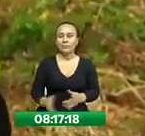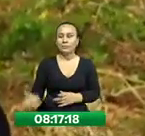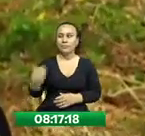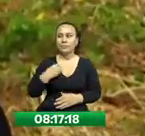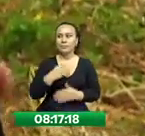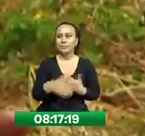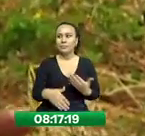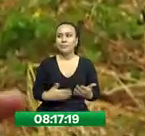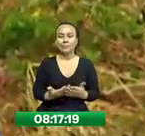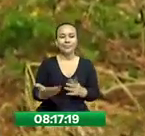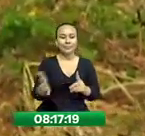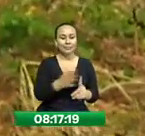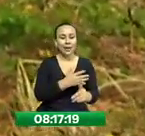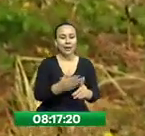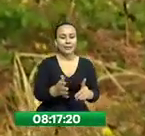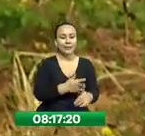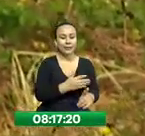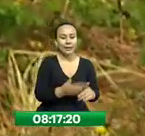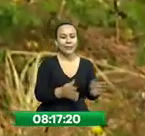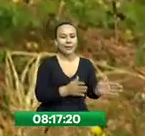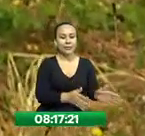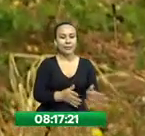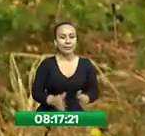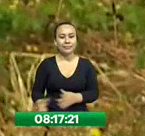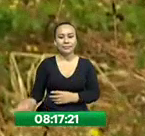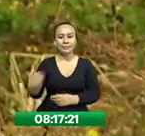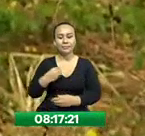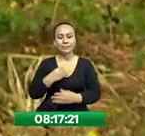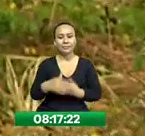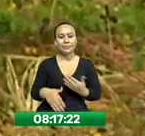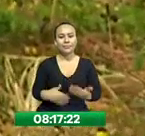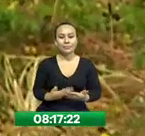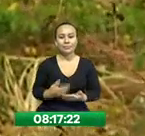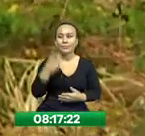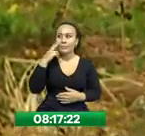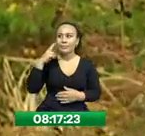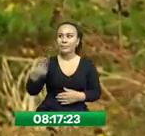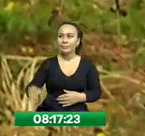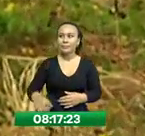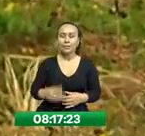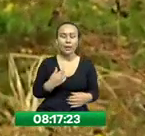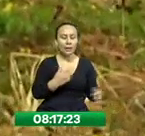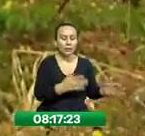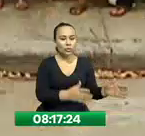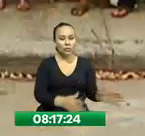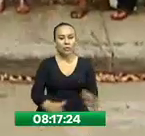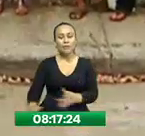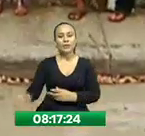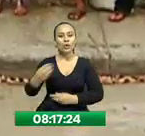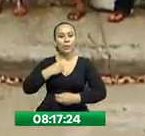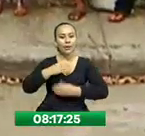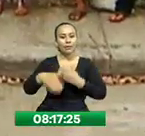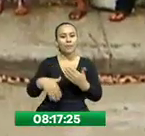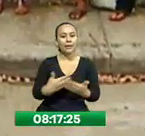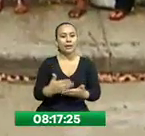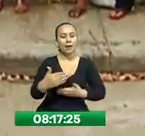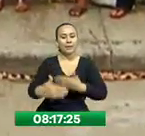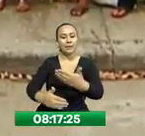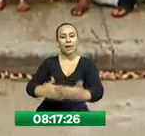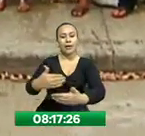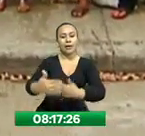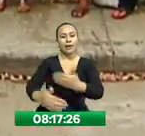lo han golpeado, estaba dolorido, tuvimos que llamar a la policía. La policía llegó, después de media hora llegó la policía. Lo que piden es ayuda a